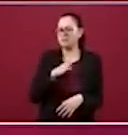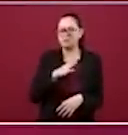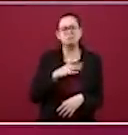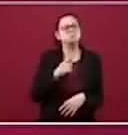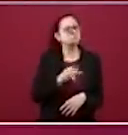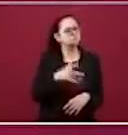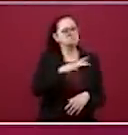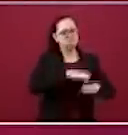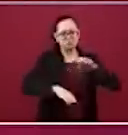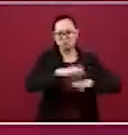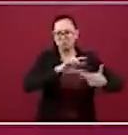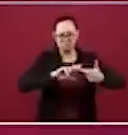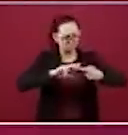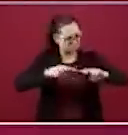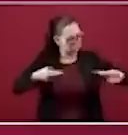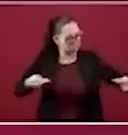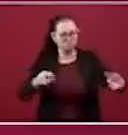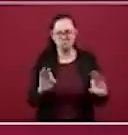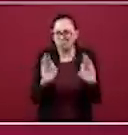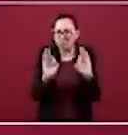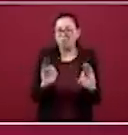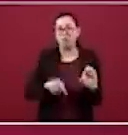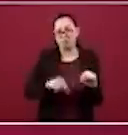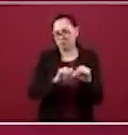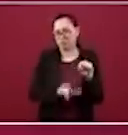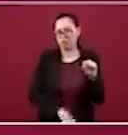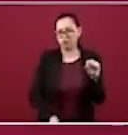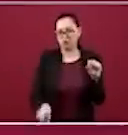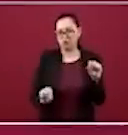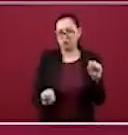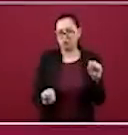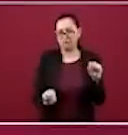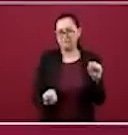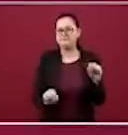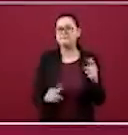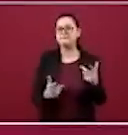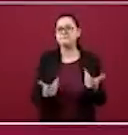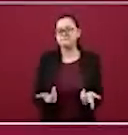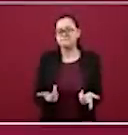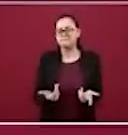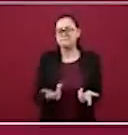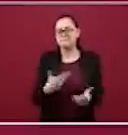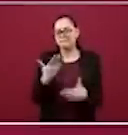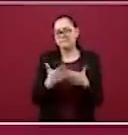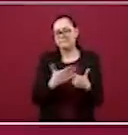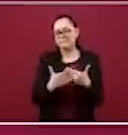relación con el sector empresarial del país. Y estamos por dar a